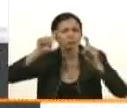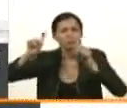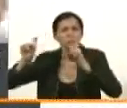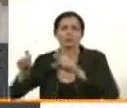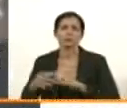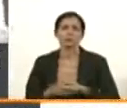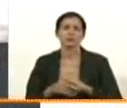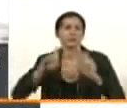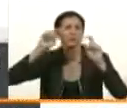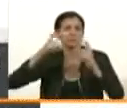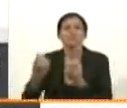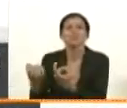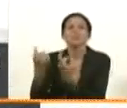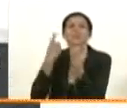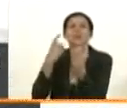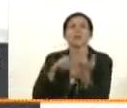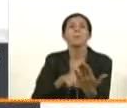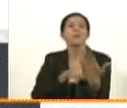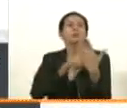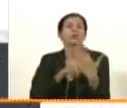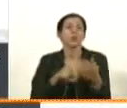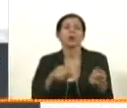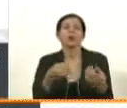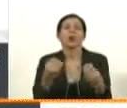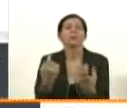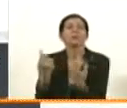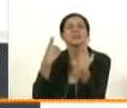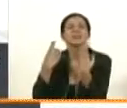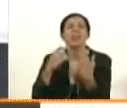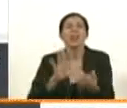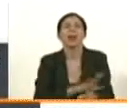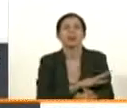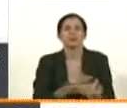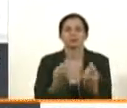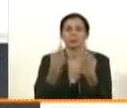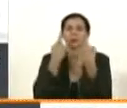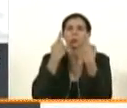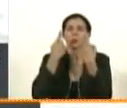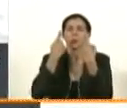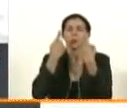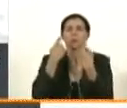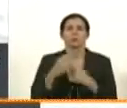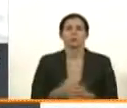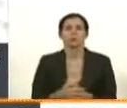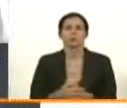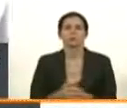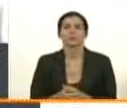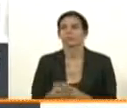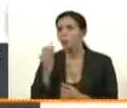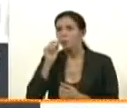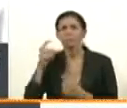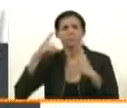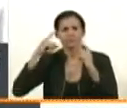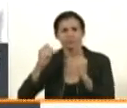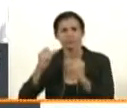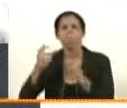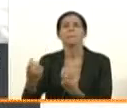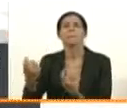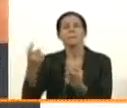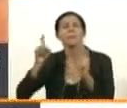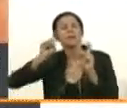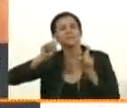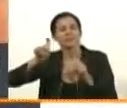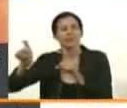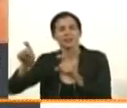de enseñarnos el llano con su canto y con su letra. Un gran pedagogo para enseñarnos el amor profundo por